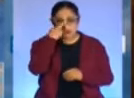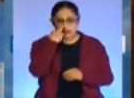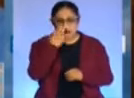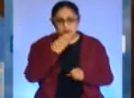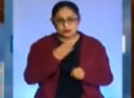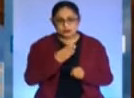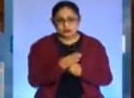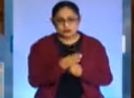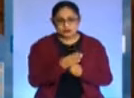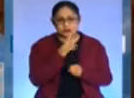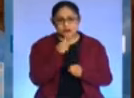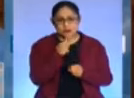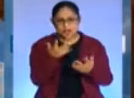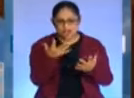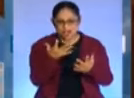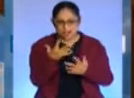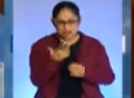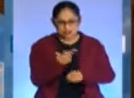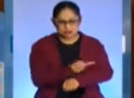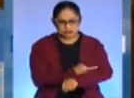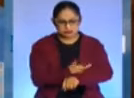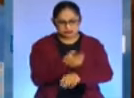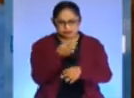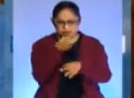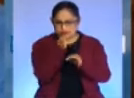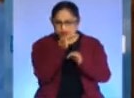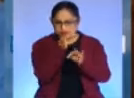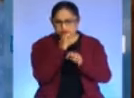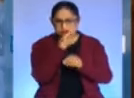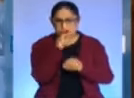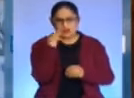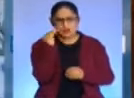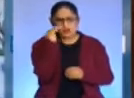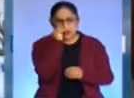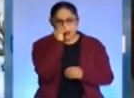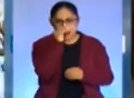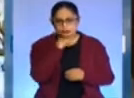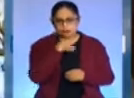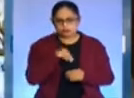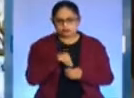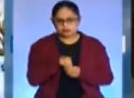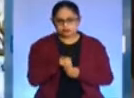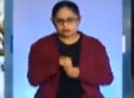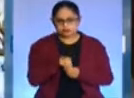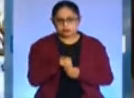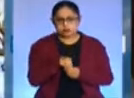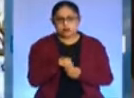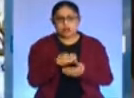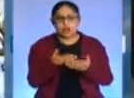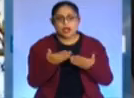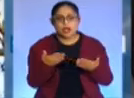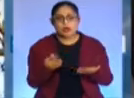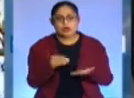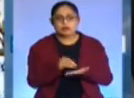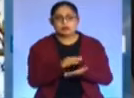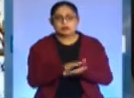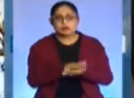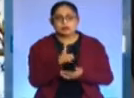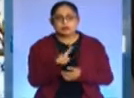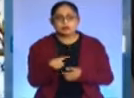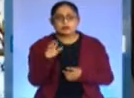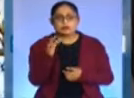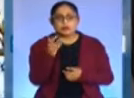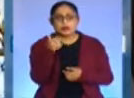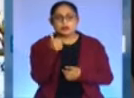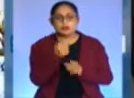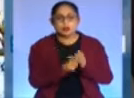invitándoles a que se realicen la prueba de detección de VIH, que son gratuitas, confidenciales. En lo que va del año, se han registrado 156